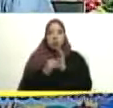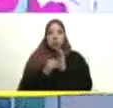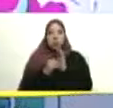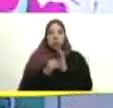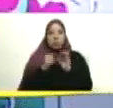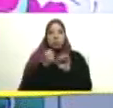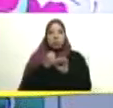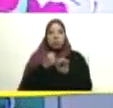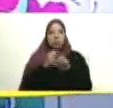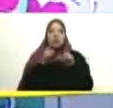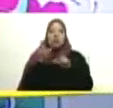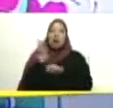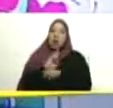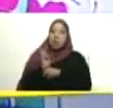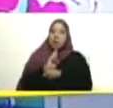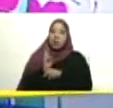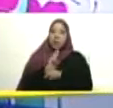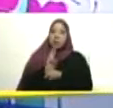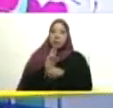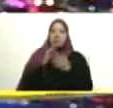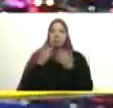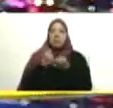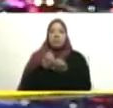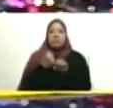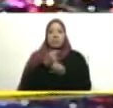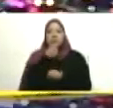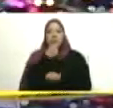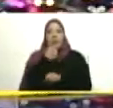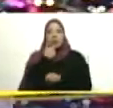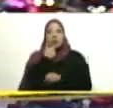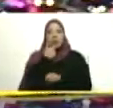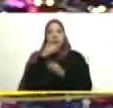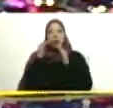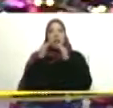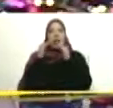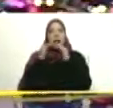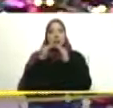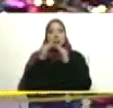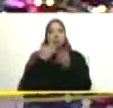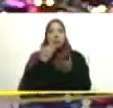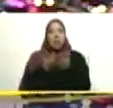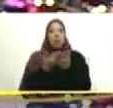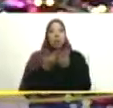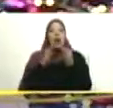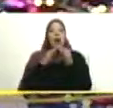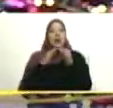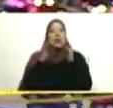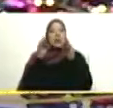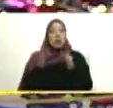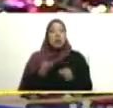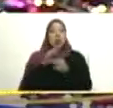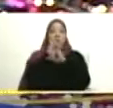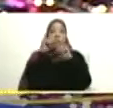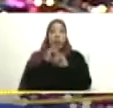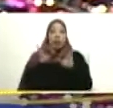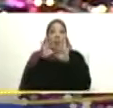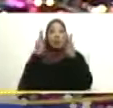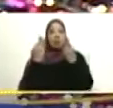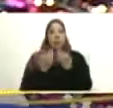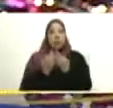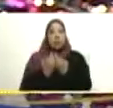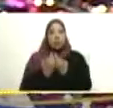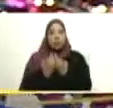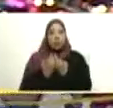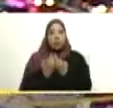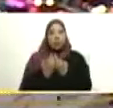entregadas, llave en mano, documento en mano, techo seguro, hogar seguro y feliz.